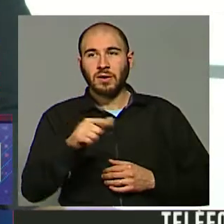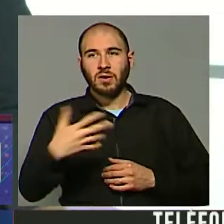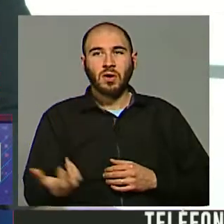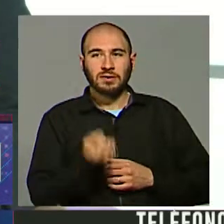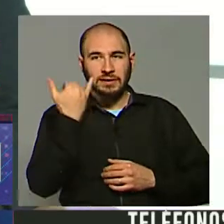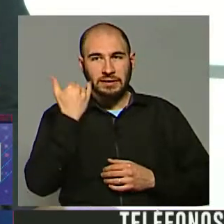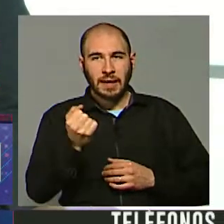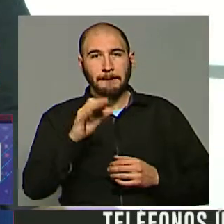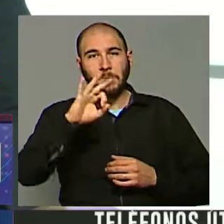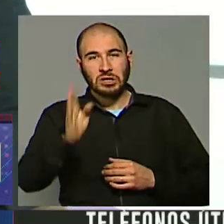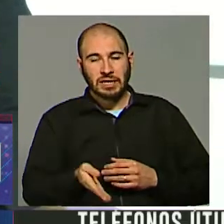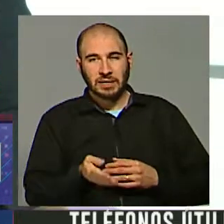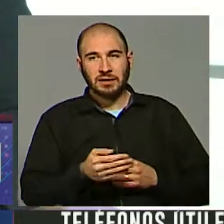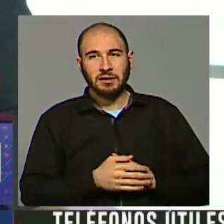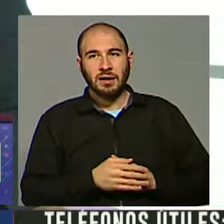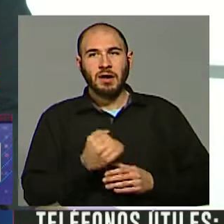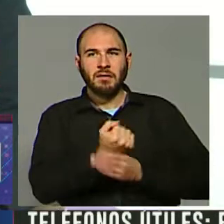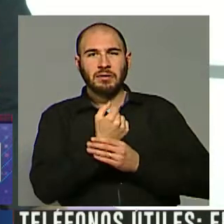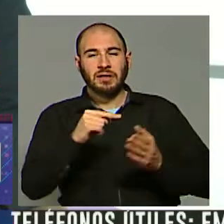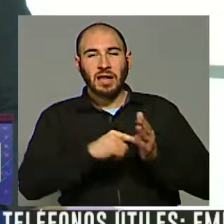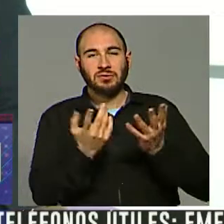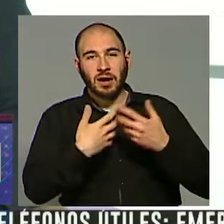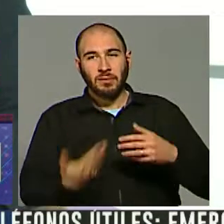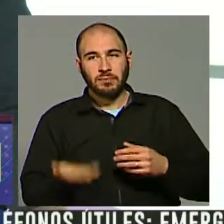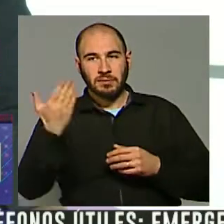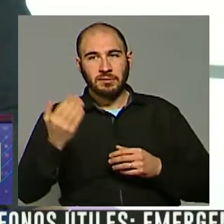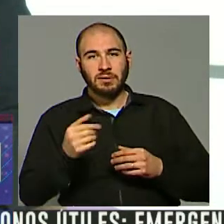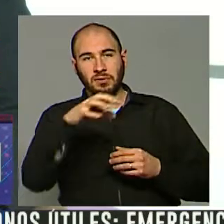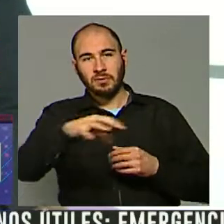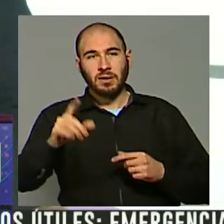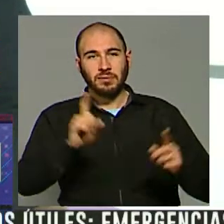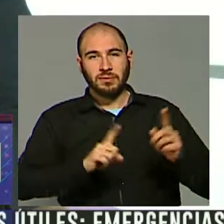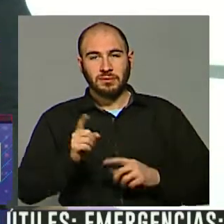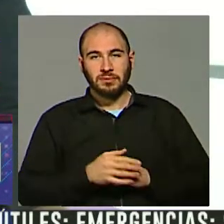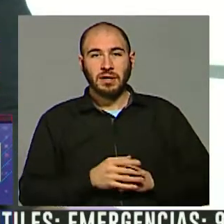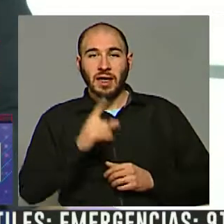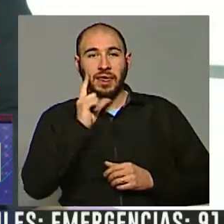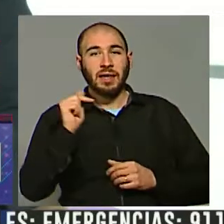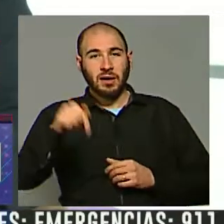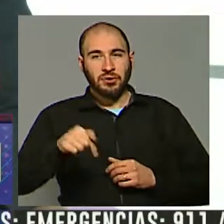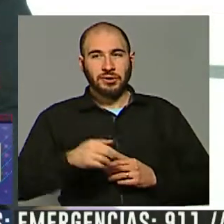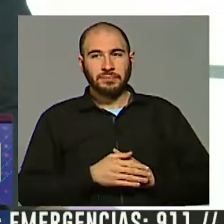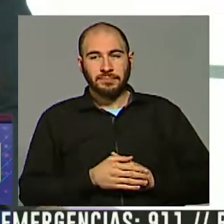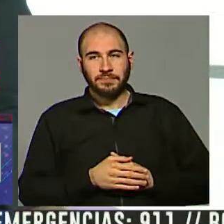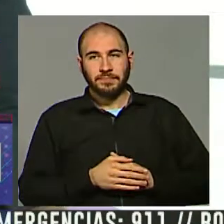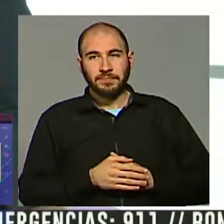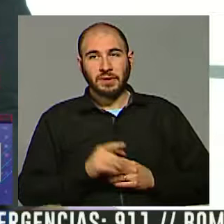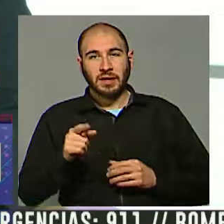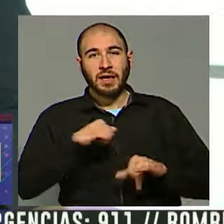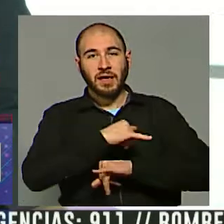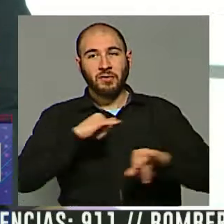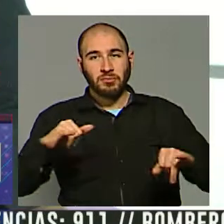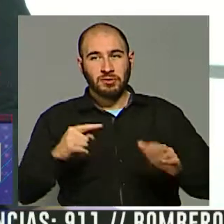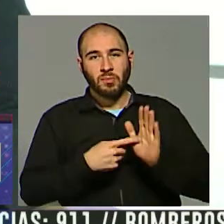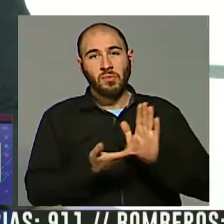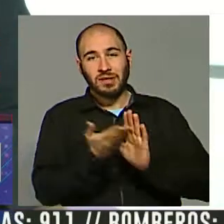alcanzando este porcentaje de la famosa cláusula gatillo para algunos sectores. En la jornada de hoy, teniendo en cuenta la información que